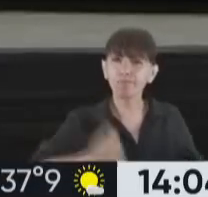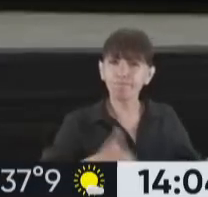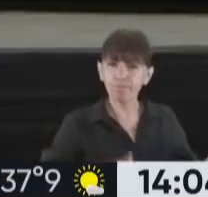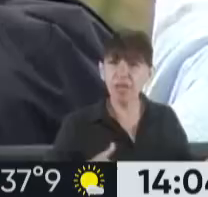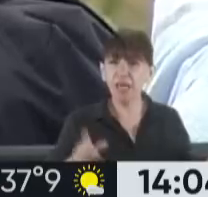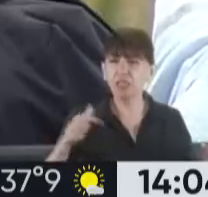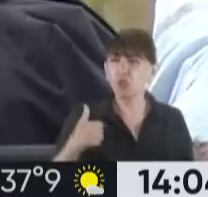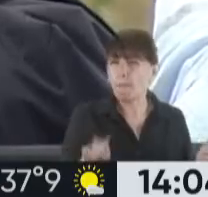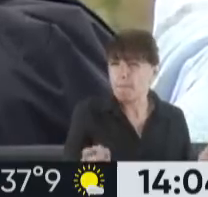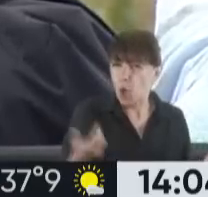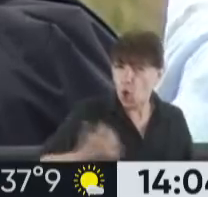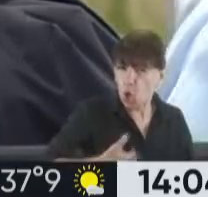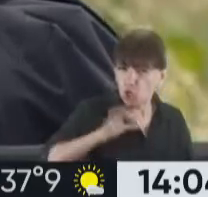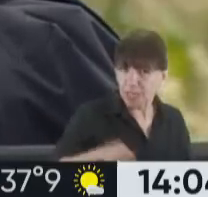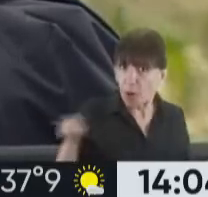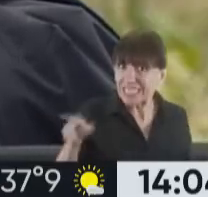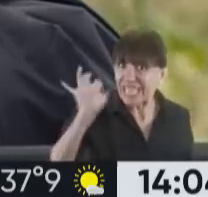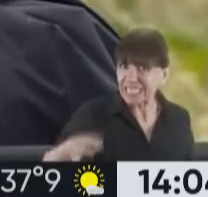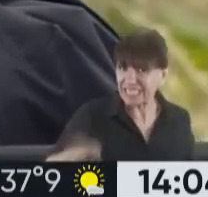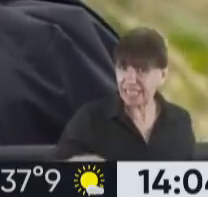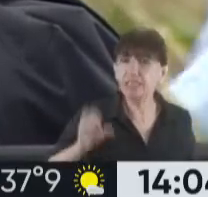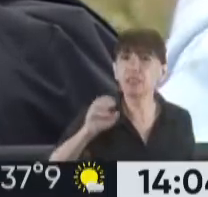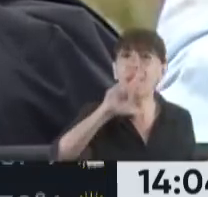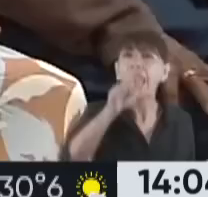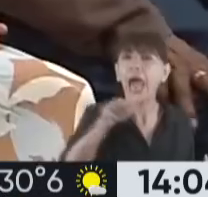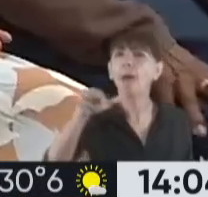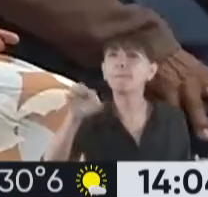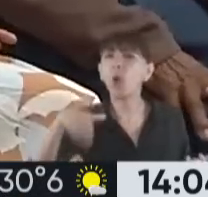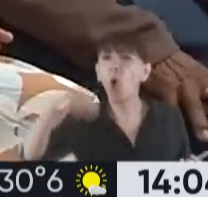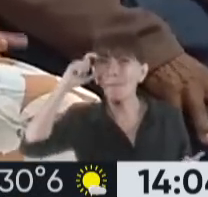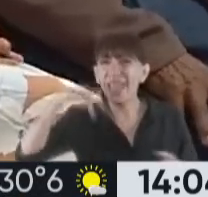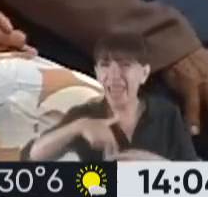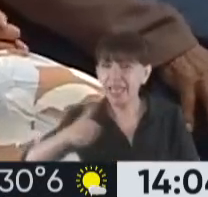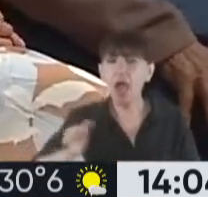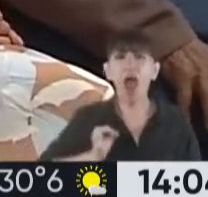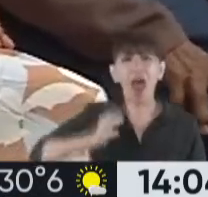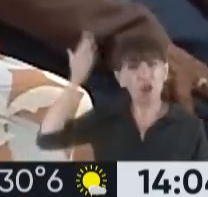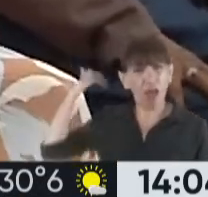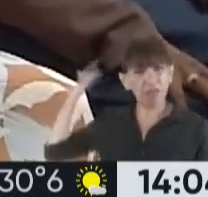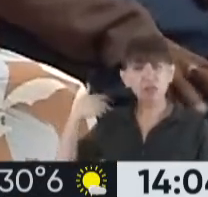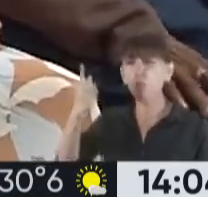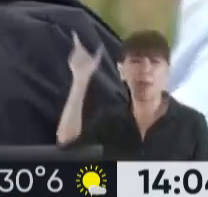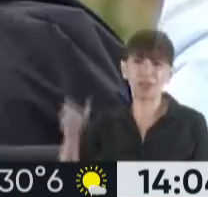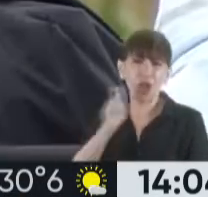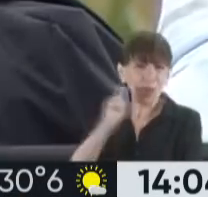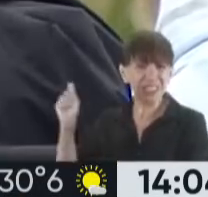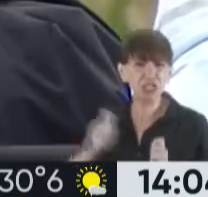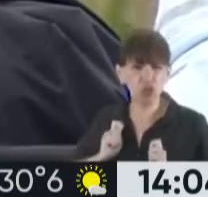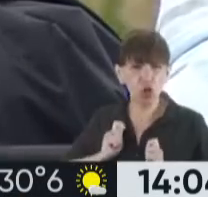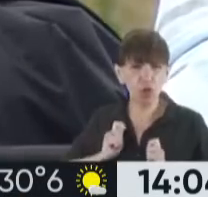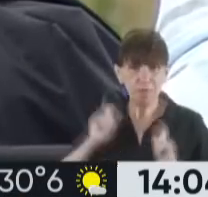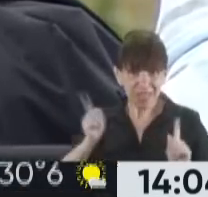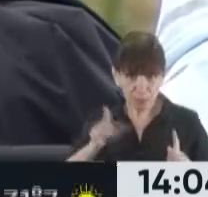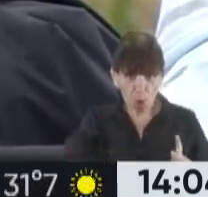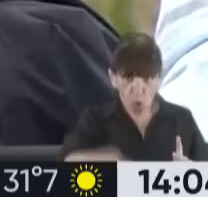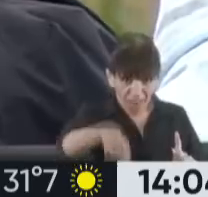guitarra, es esa samba La Pomeña. Hace unos años atrás me visitó alguien del... de aquí de La